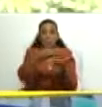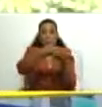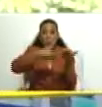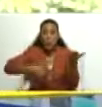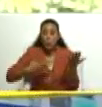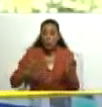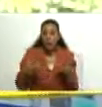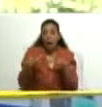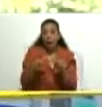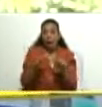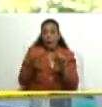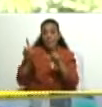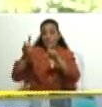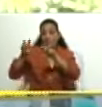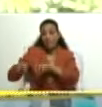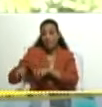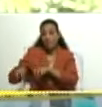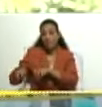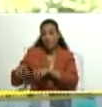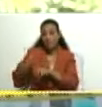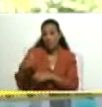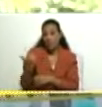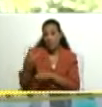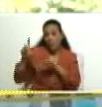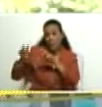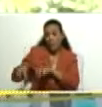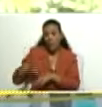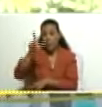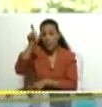lado mío, a